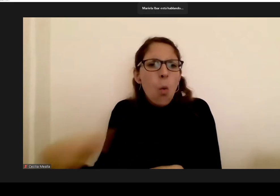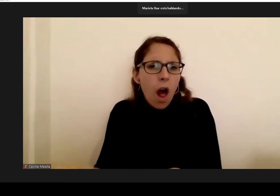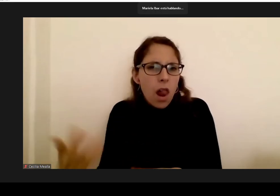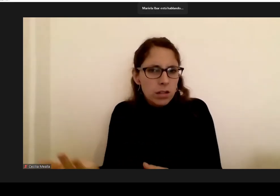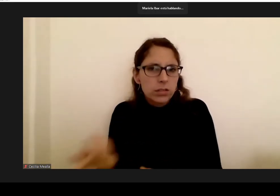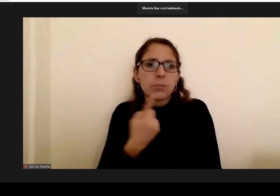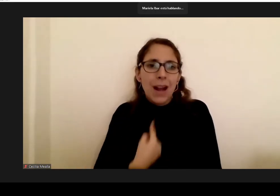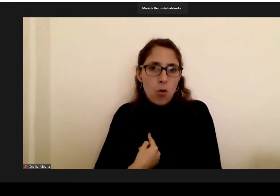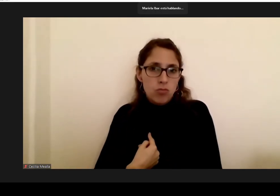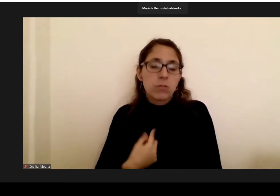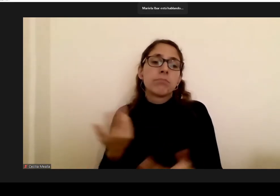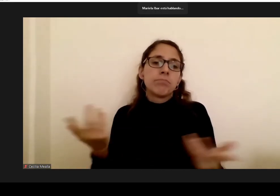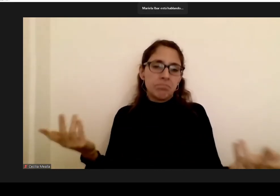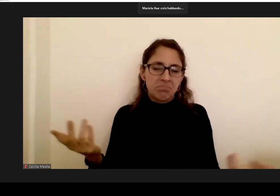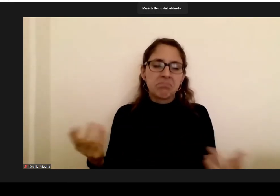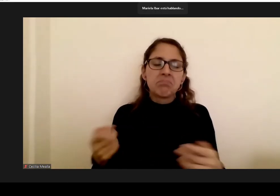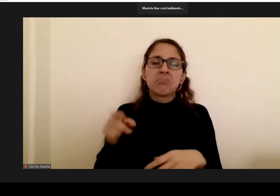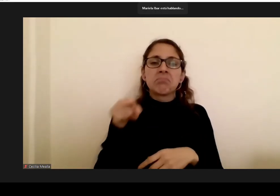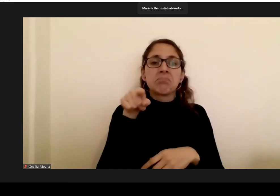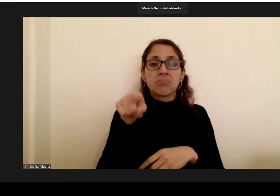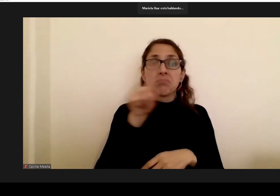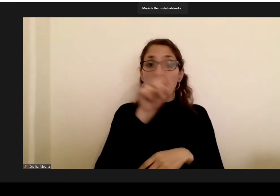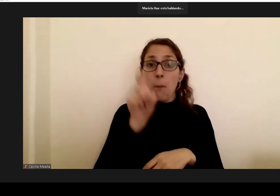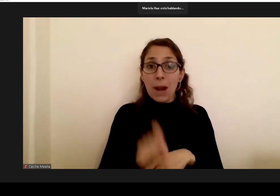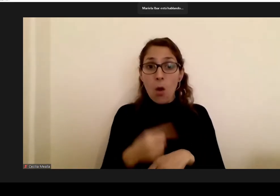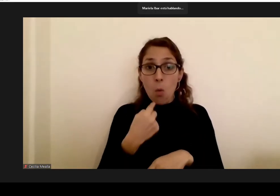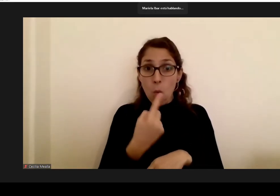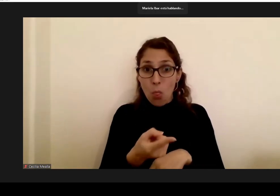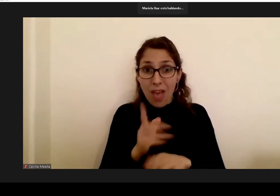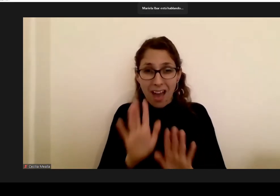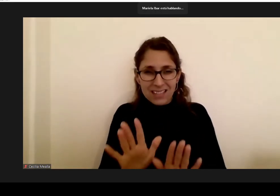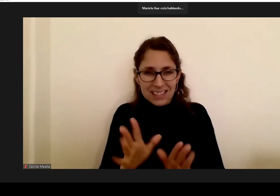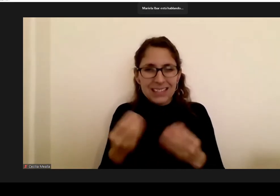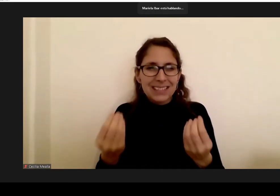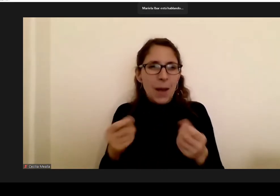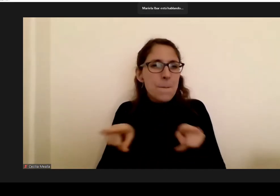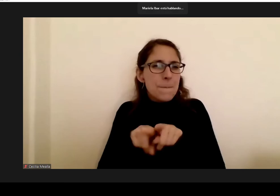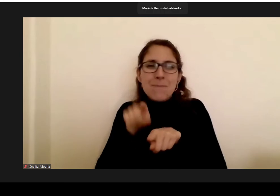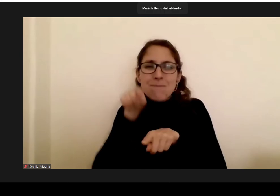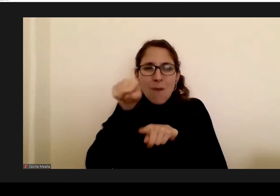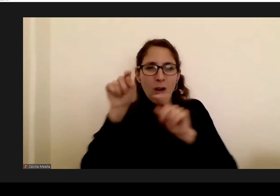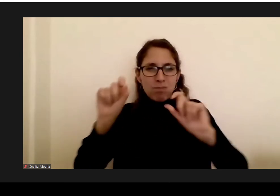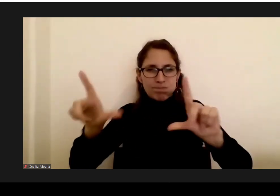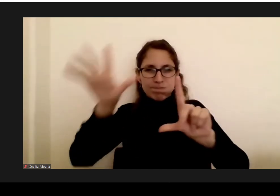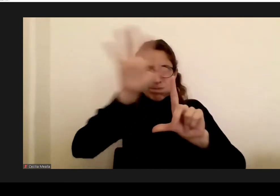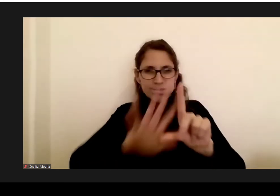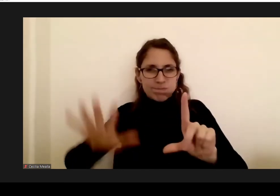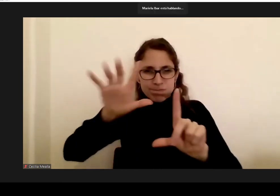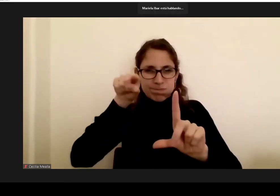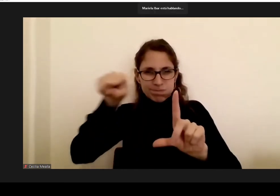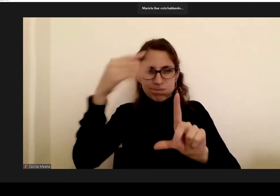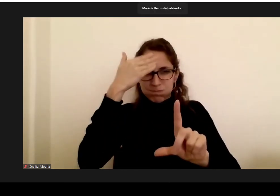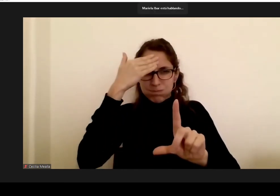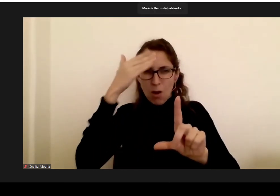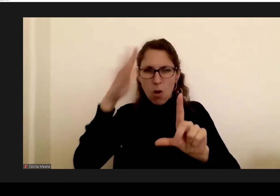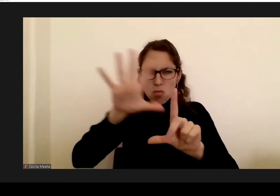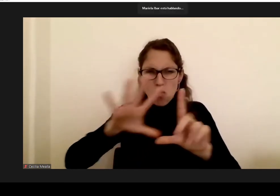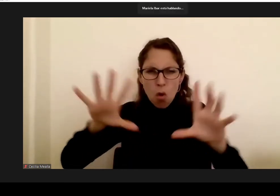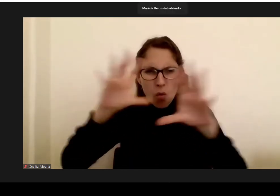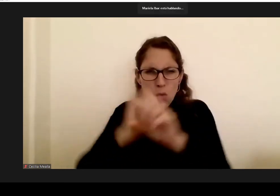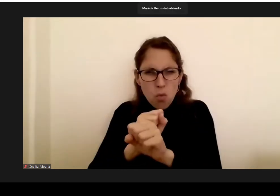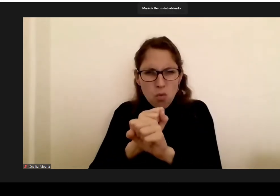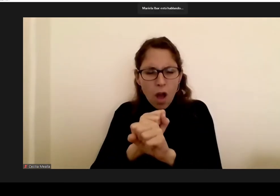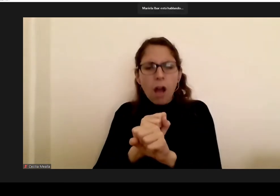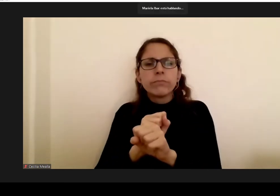digamos, esa pregunta se refiere a esta imagen, ¿sí? Esta es una imagen de fondo oscuro, entonces ustedes